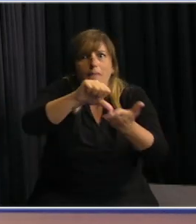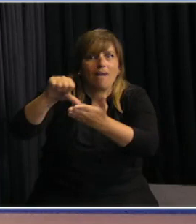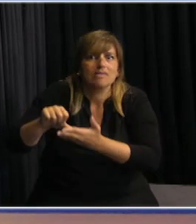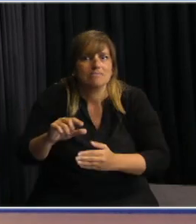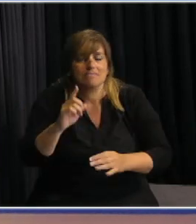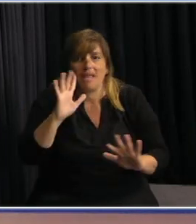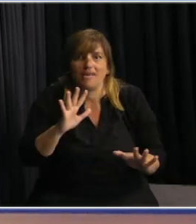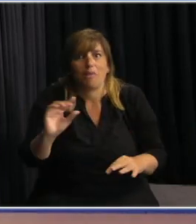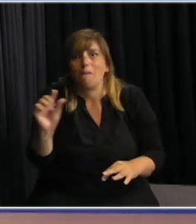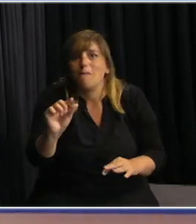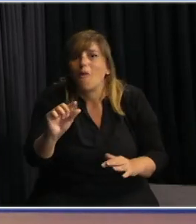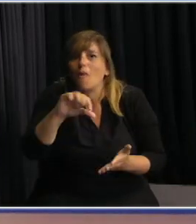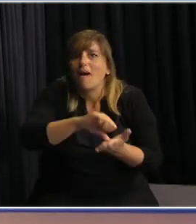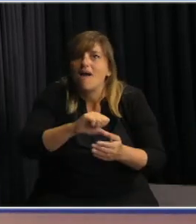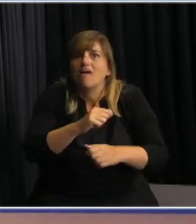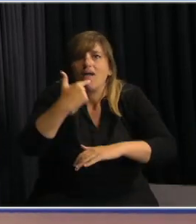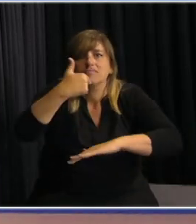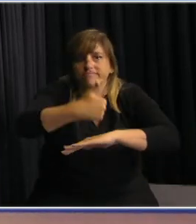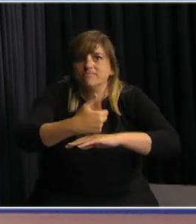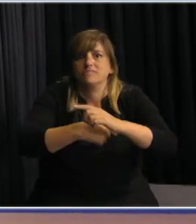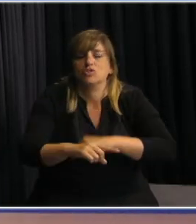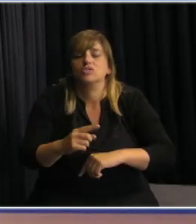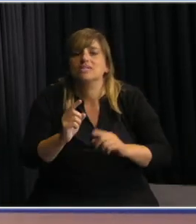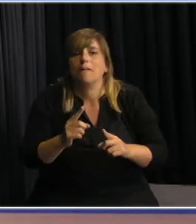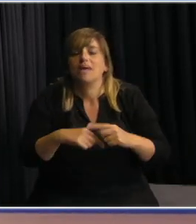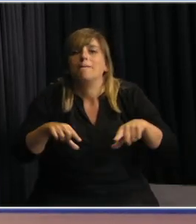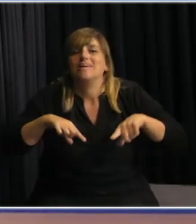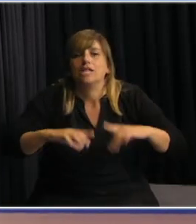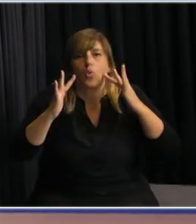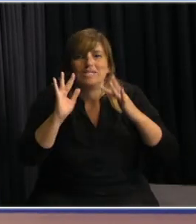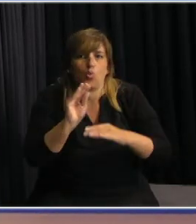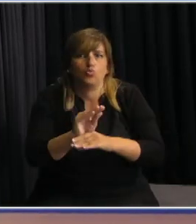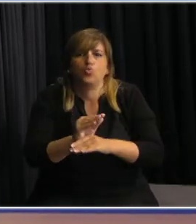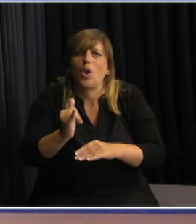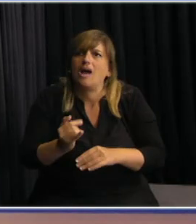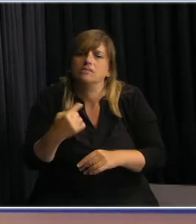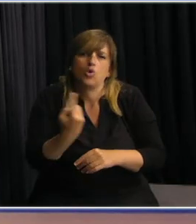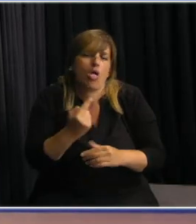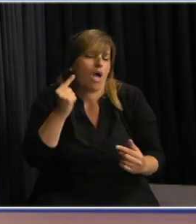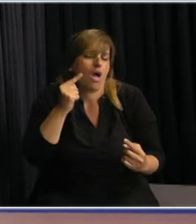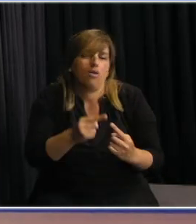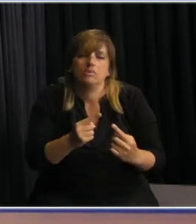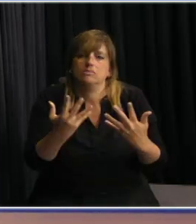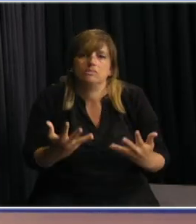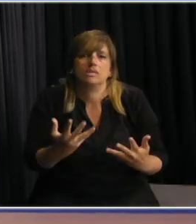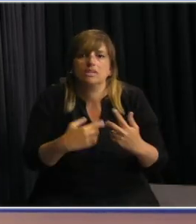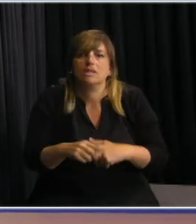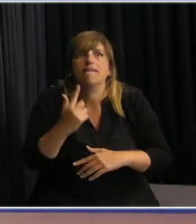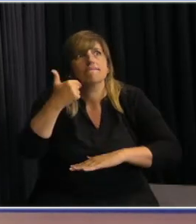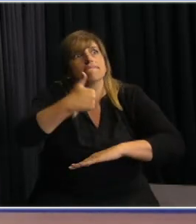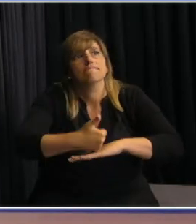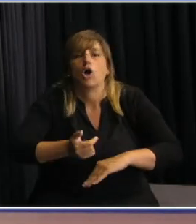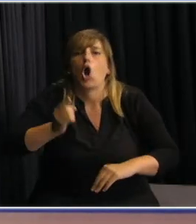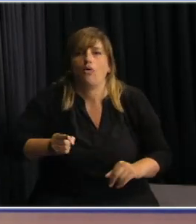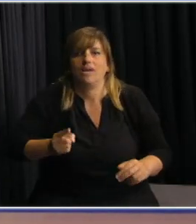educación, tanto la ANEP como el Ministerio de Salud, el Ministerio de Educación y Cultura, tienen toda la intención de ir a la presencialidad obligatoria. Para